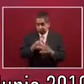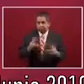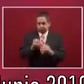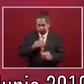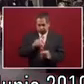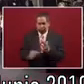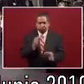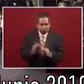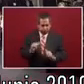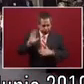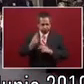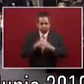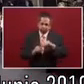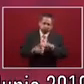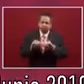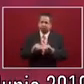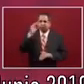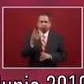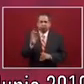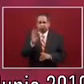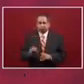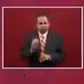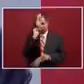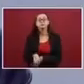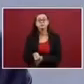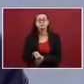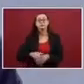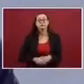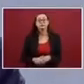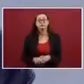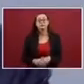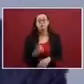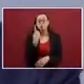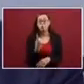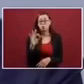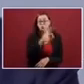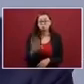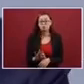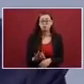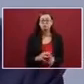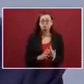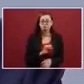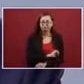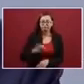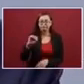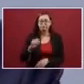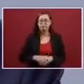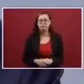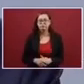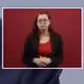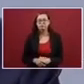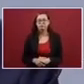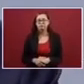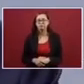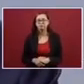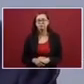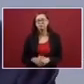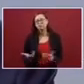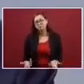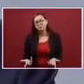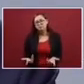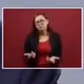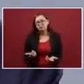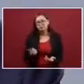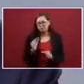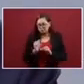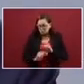cumplir el compromiso de crecer al 4%. Un crecimiento del 1% en términos reales. Aunque poco,